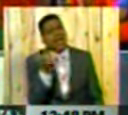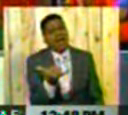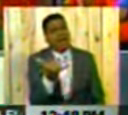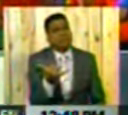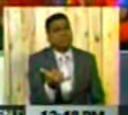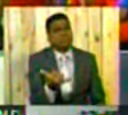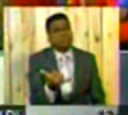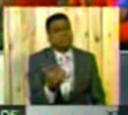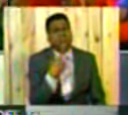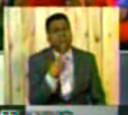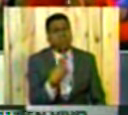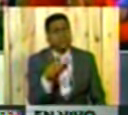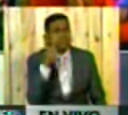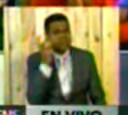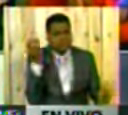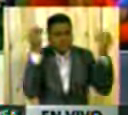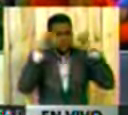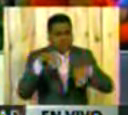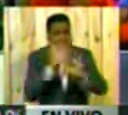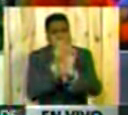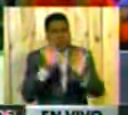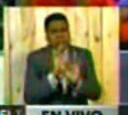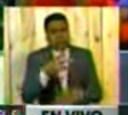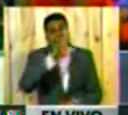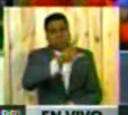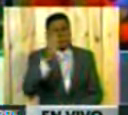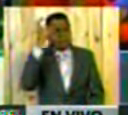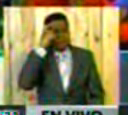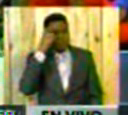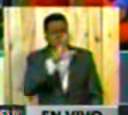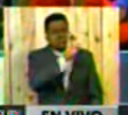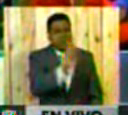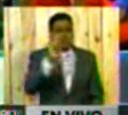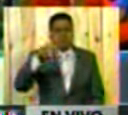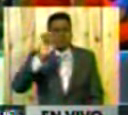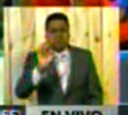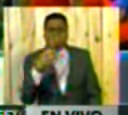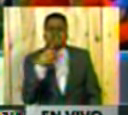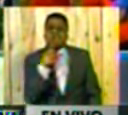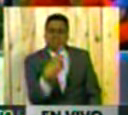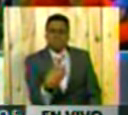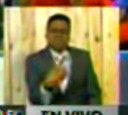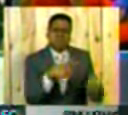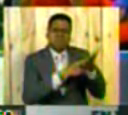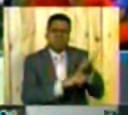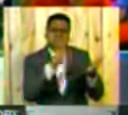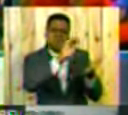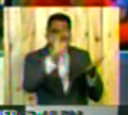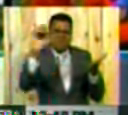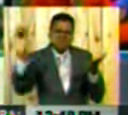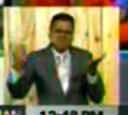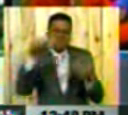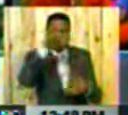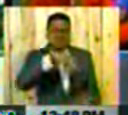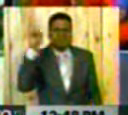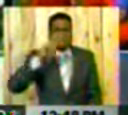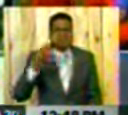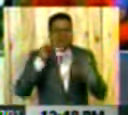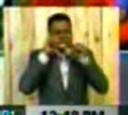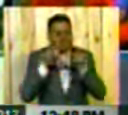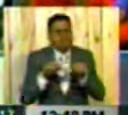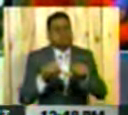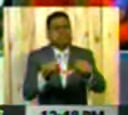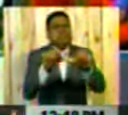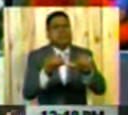de decir que no están de acuerdo con estos tres días que el Consejo Nacional Electoral ha dispuesto. Incluso han llamado que en el país se está